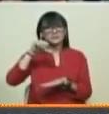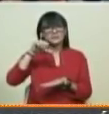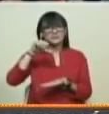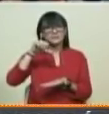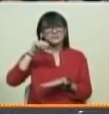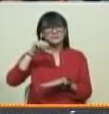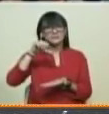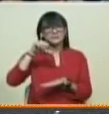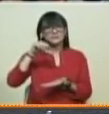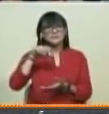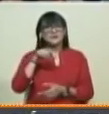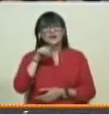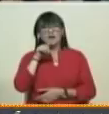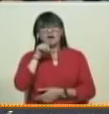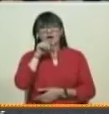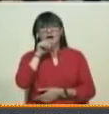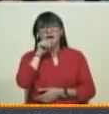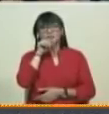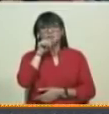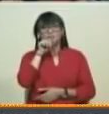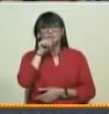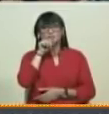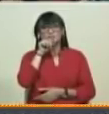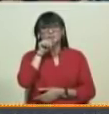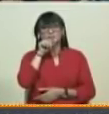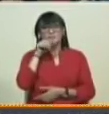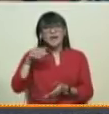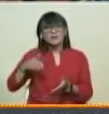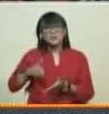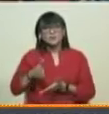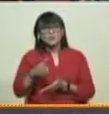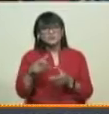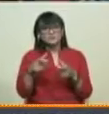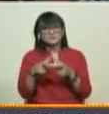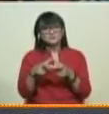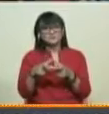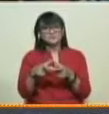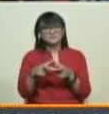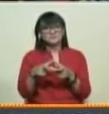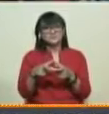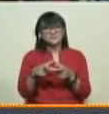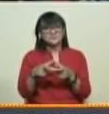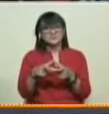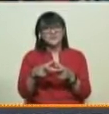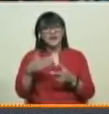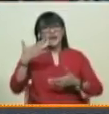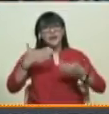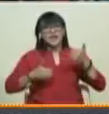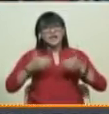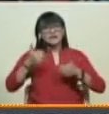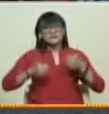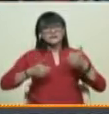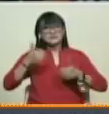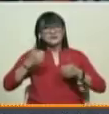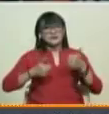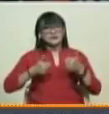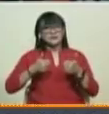túnel y quizá antes verdes y 6-4